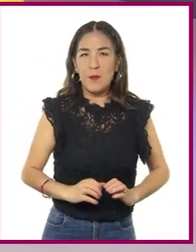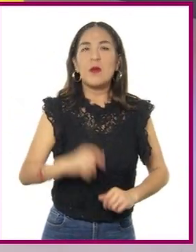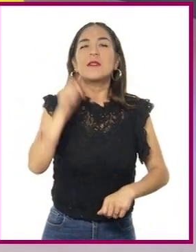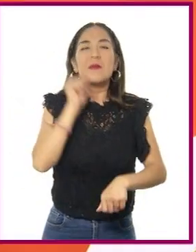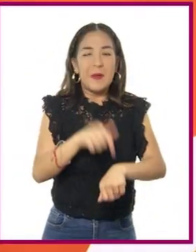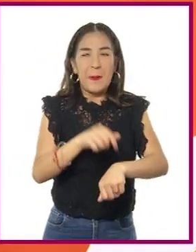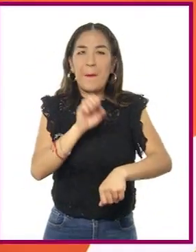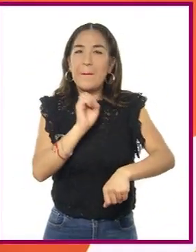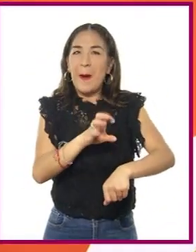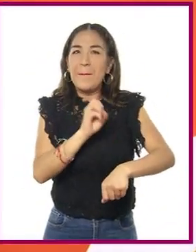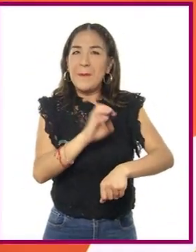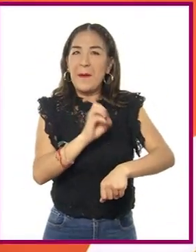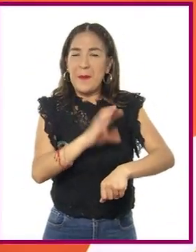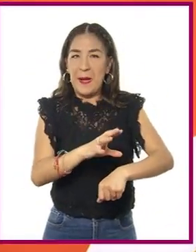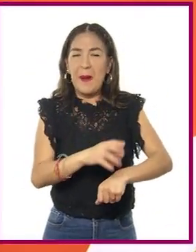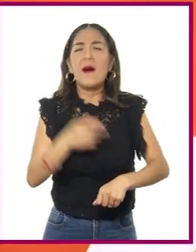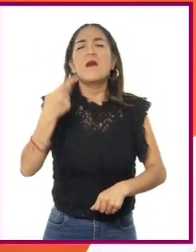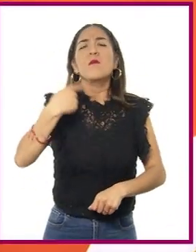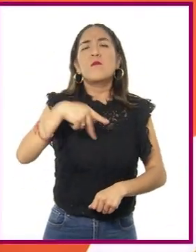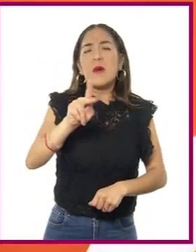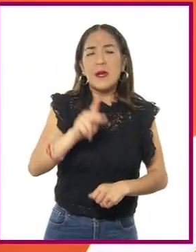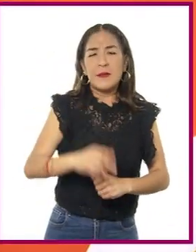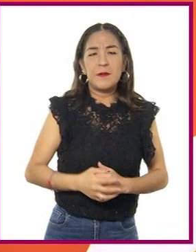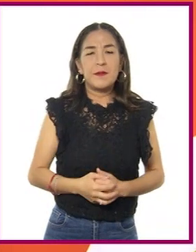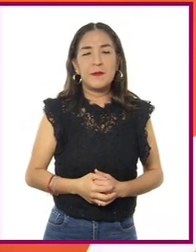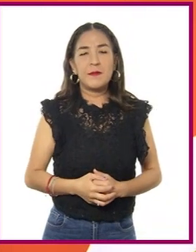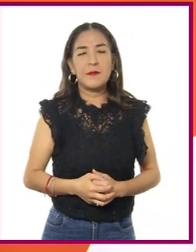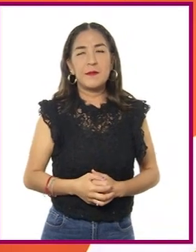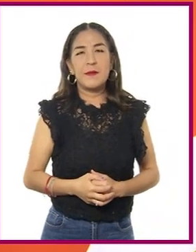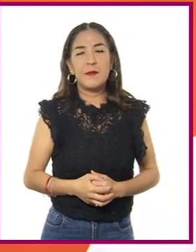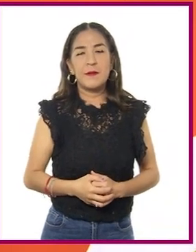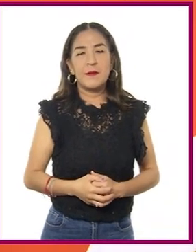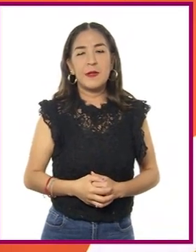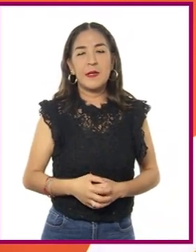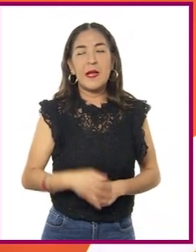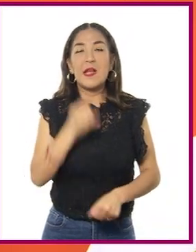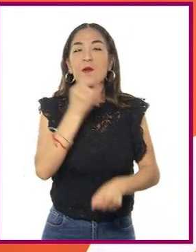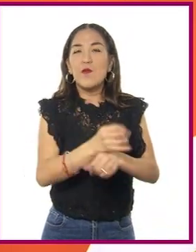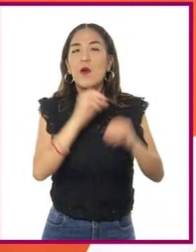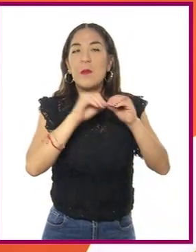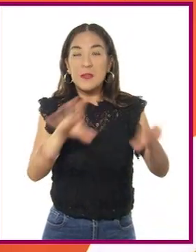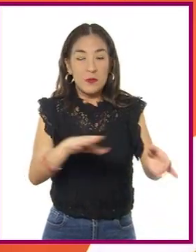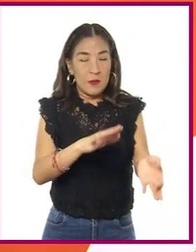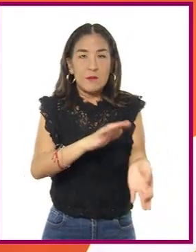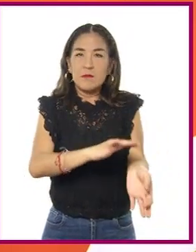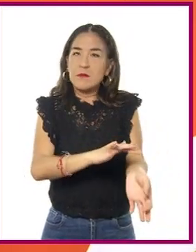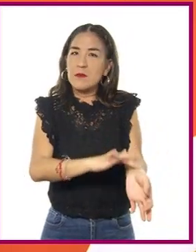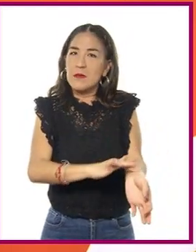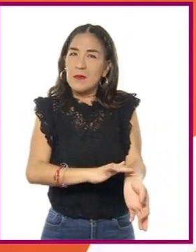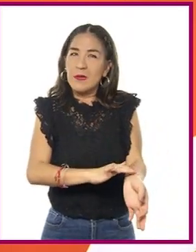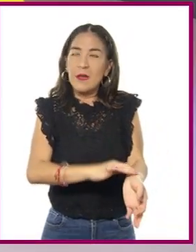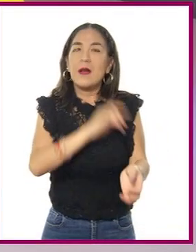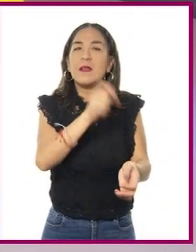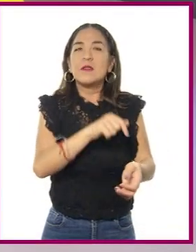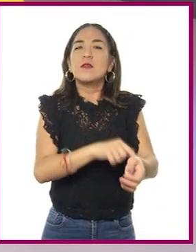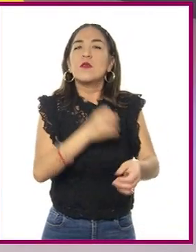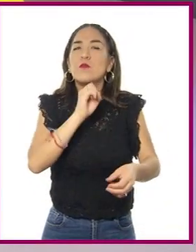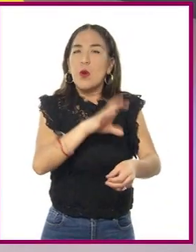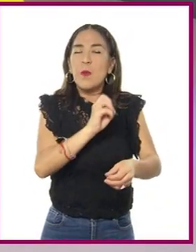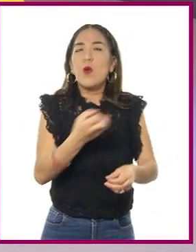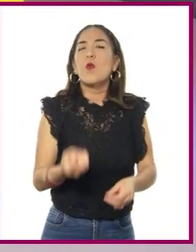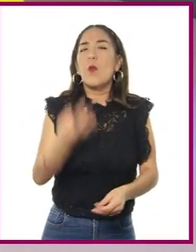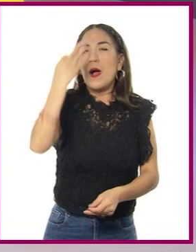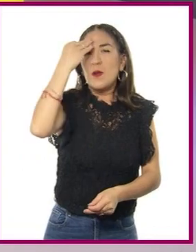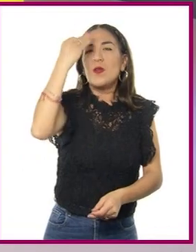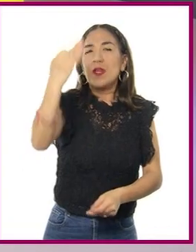Leslie, ¿durante cuánto tiempo se tomaron los datos de la presión arterial del paciente? Se tiene